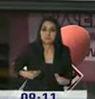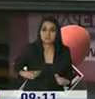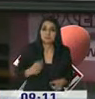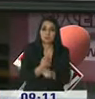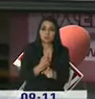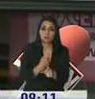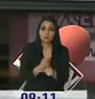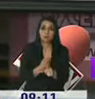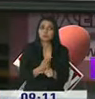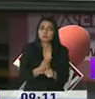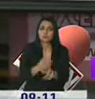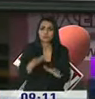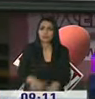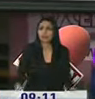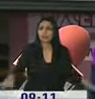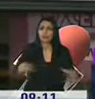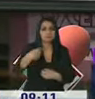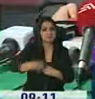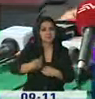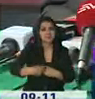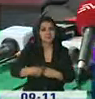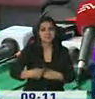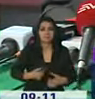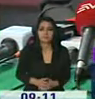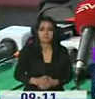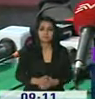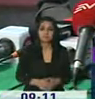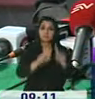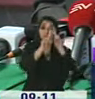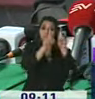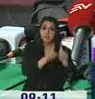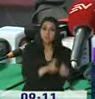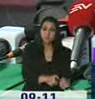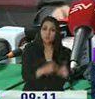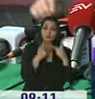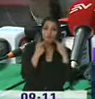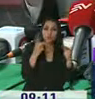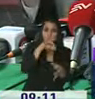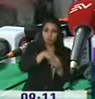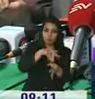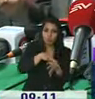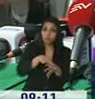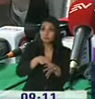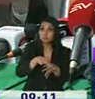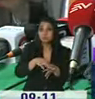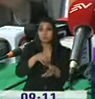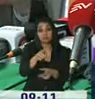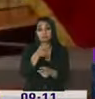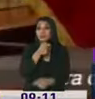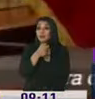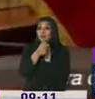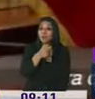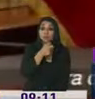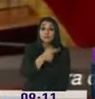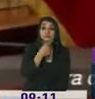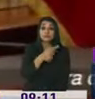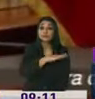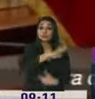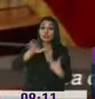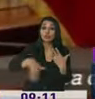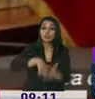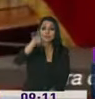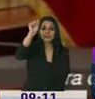un gran espíritu de participación. Que las preguntas tanto de la consulta como del referéndum, según las encuestas, recibirían un